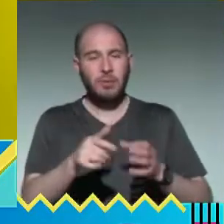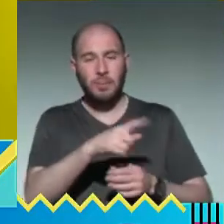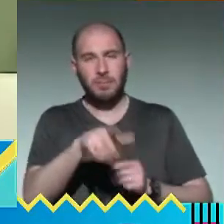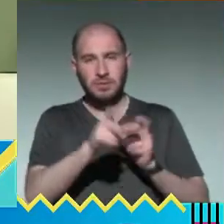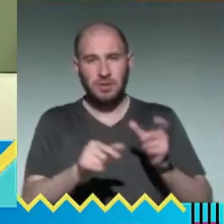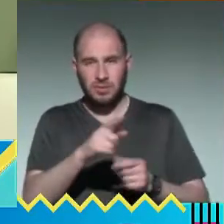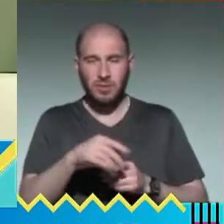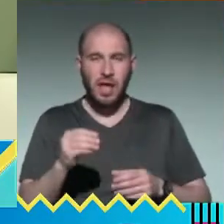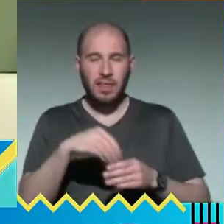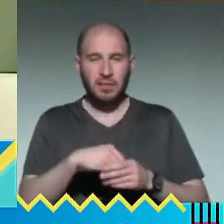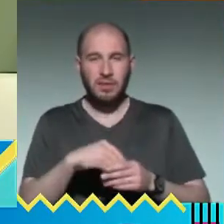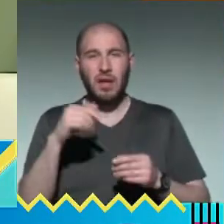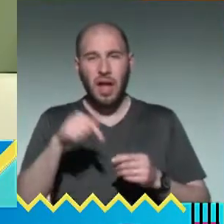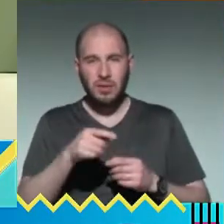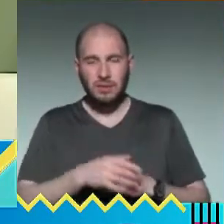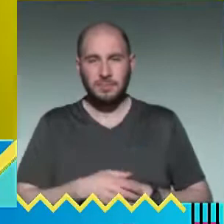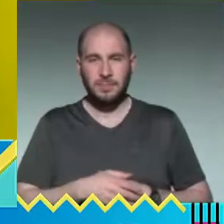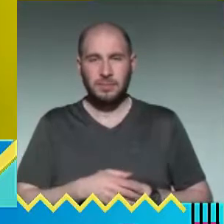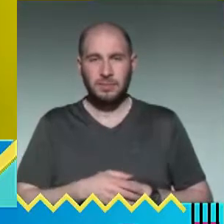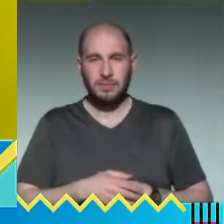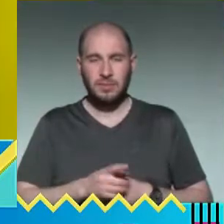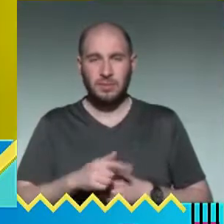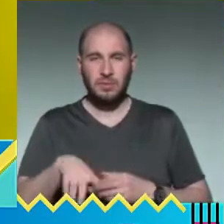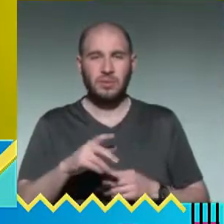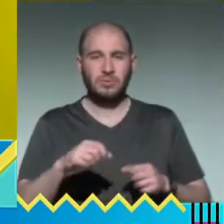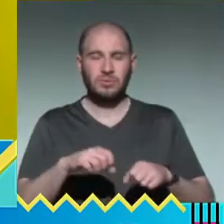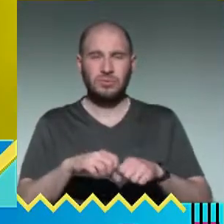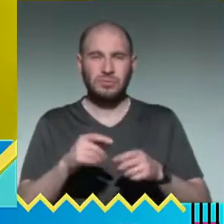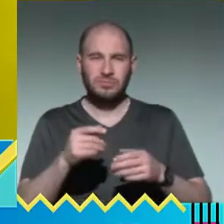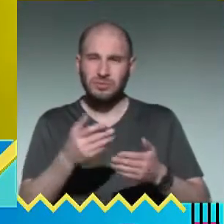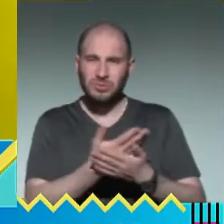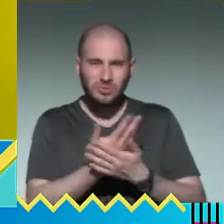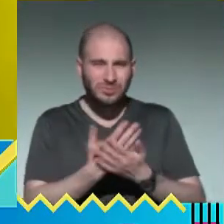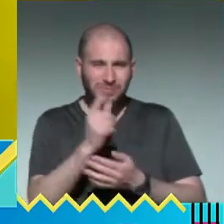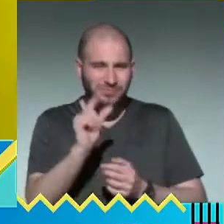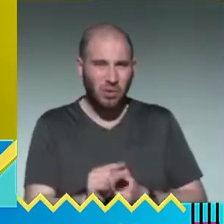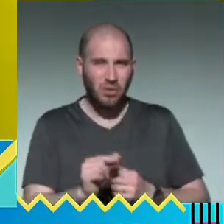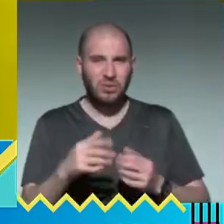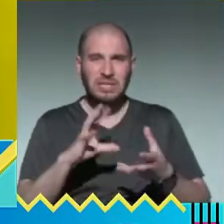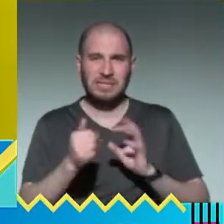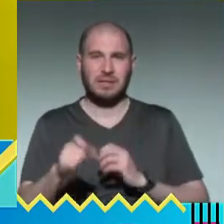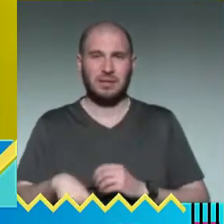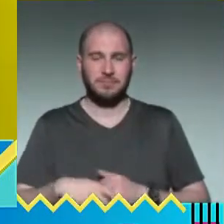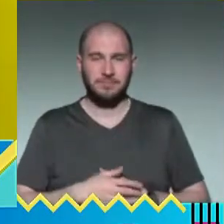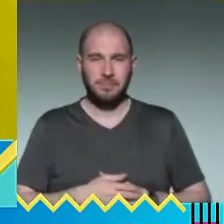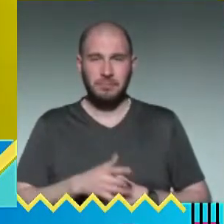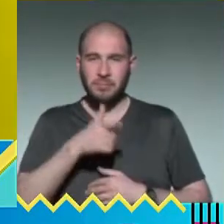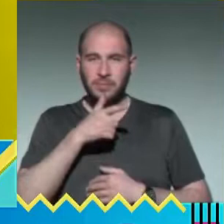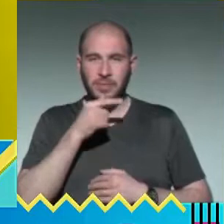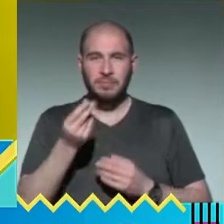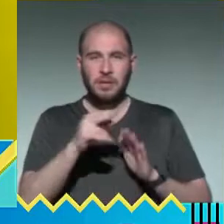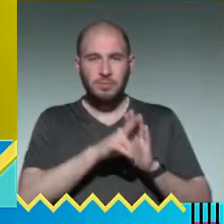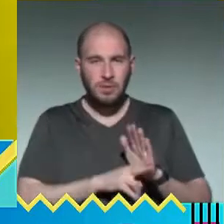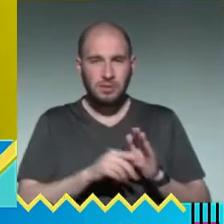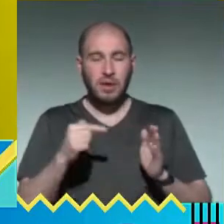que ser considerada. Acá tenemos que salir con el menor daño social de esta crisis. Me parece que el presupuesto